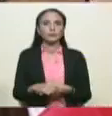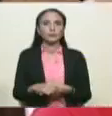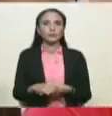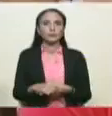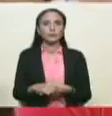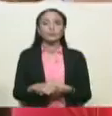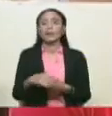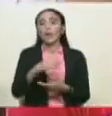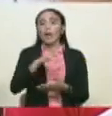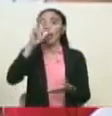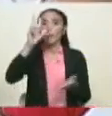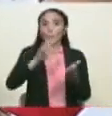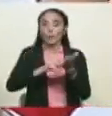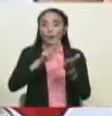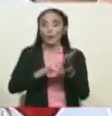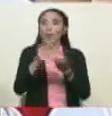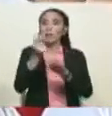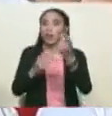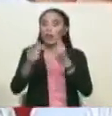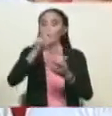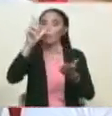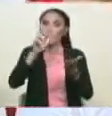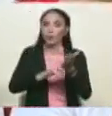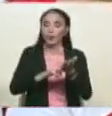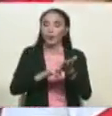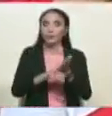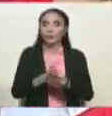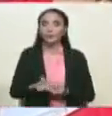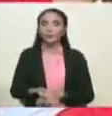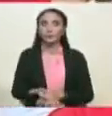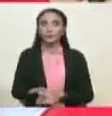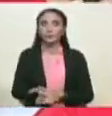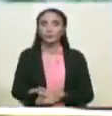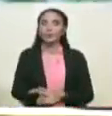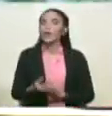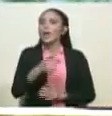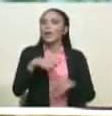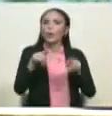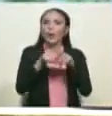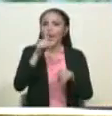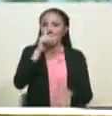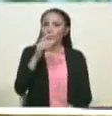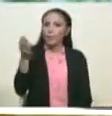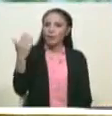Quiero aprobar un conjunto de recursos, así como hice el año pasado,